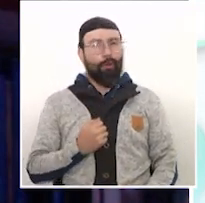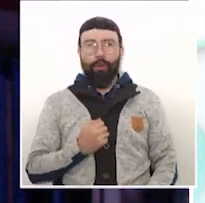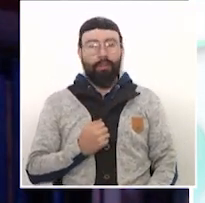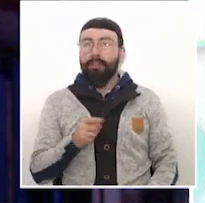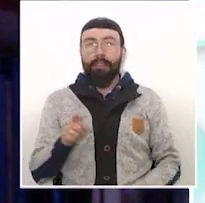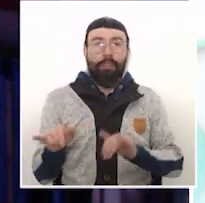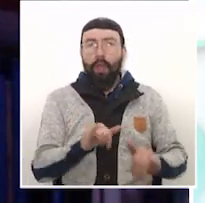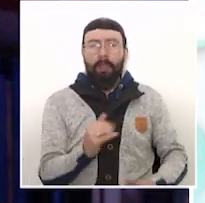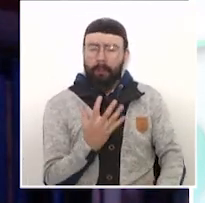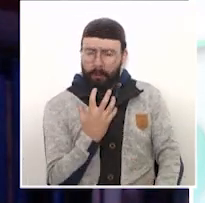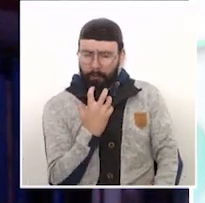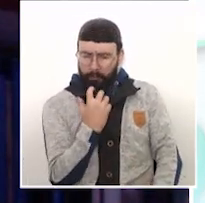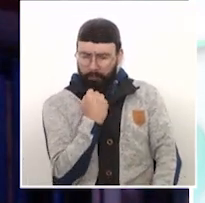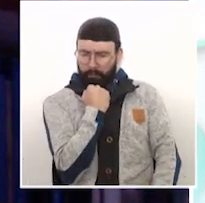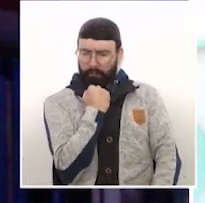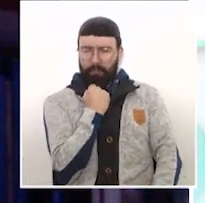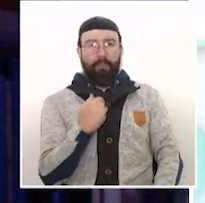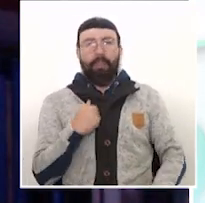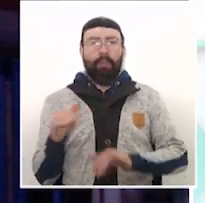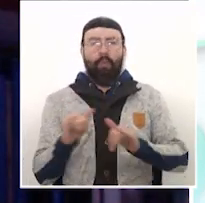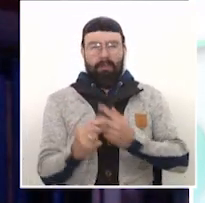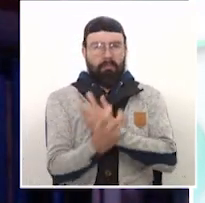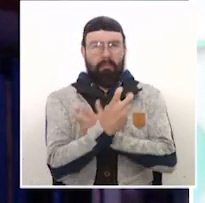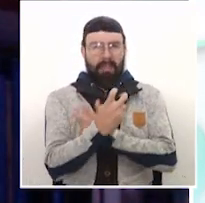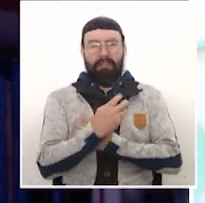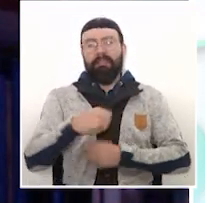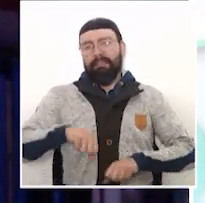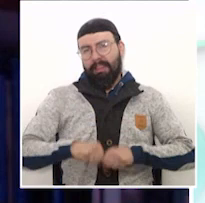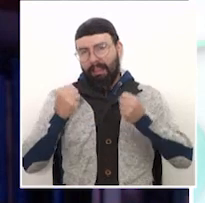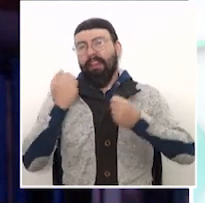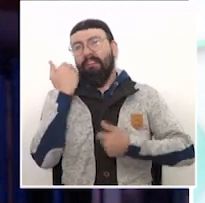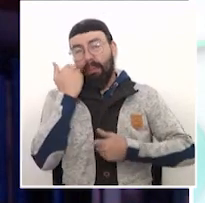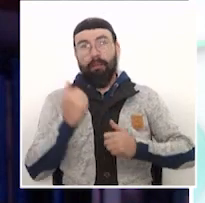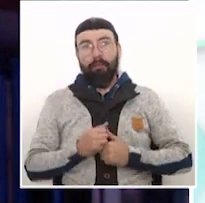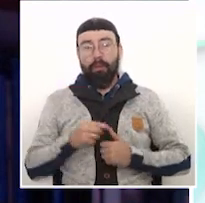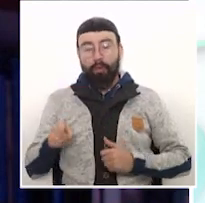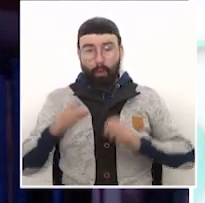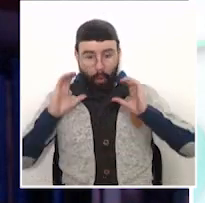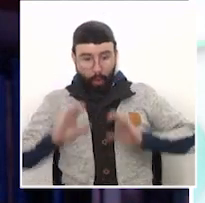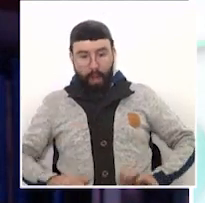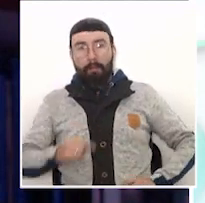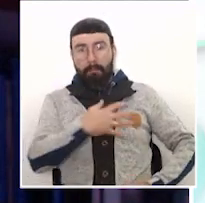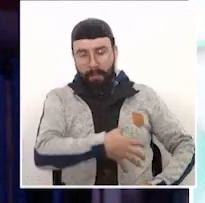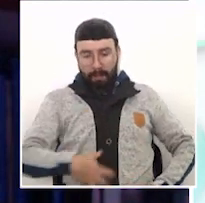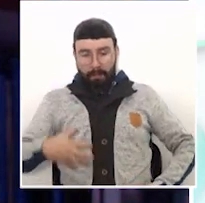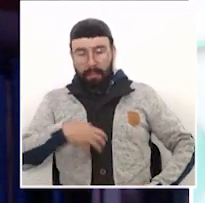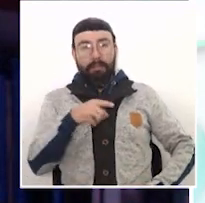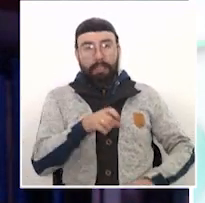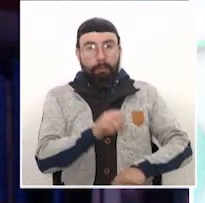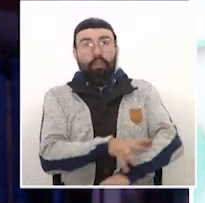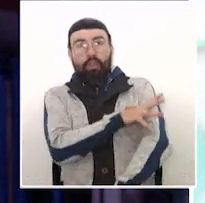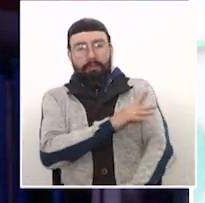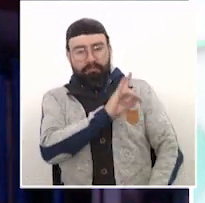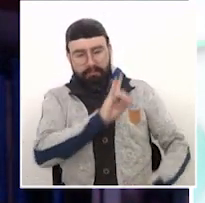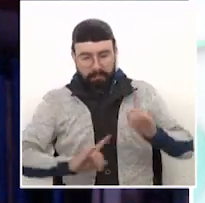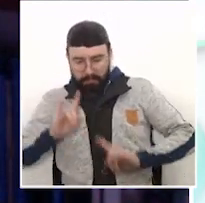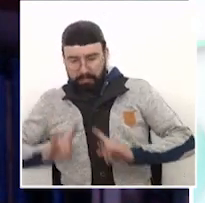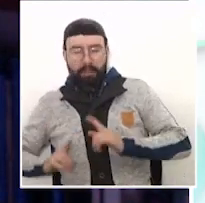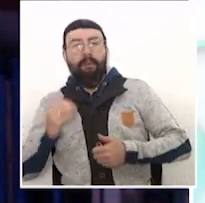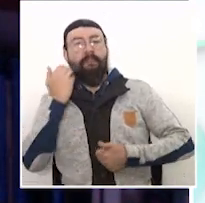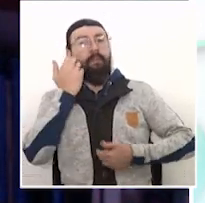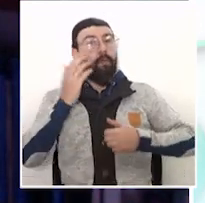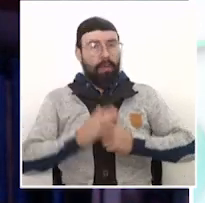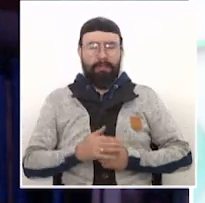veneno guardado dentro de ti. Va a enfermar partes de tu cuerpo que tengan que ver con esa emoción, porque el cuerpo